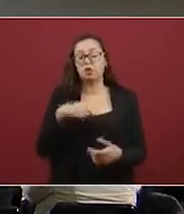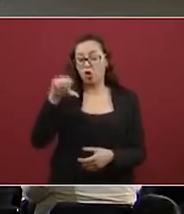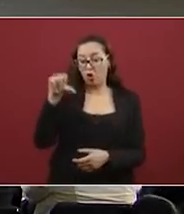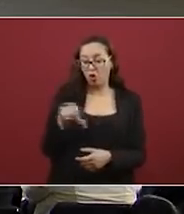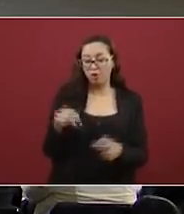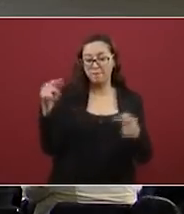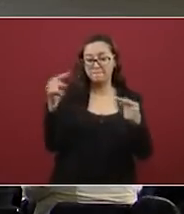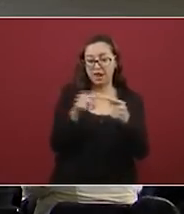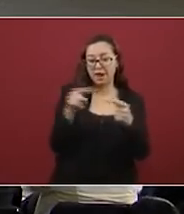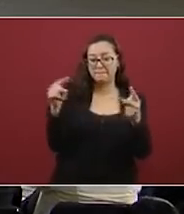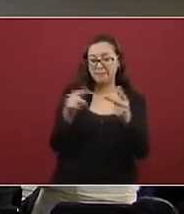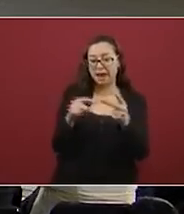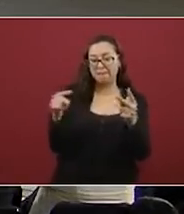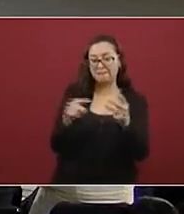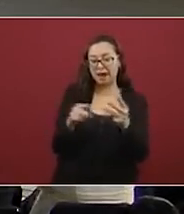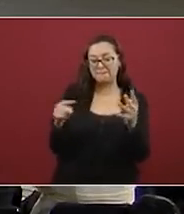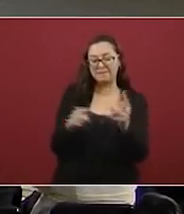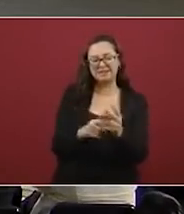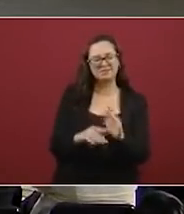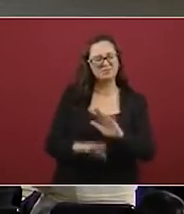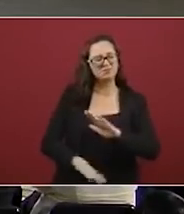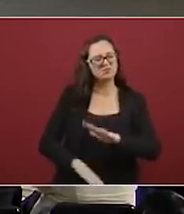puntualizar que